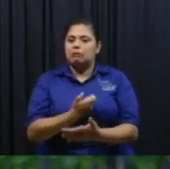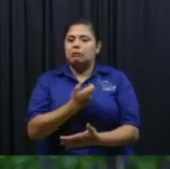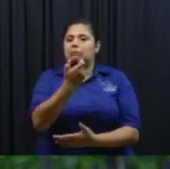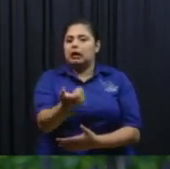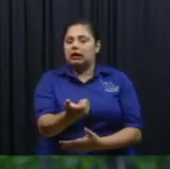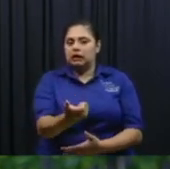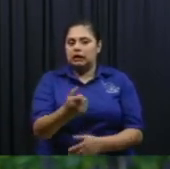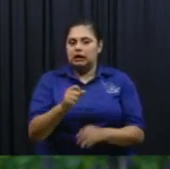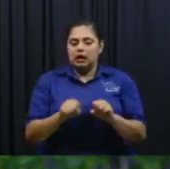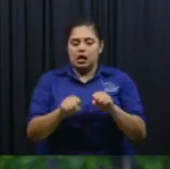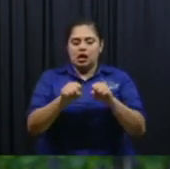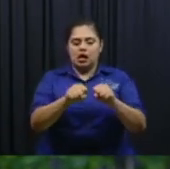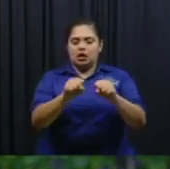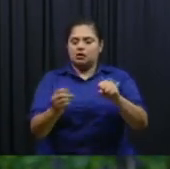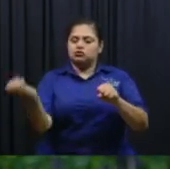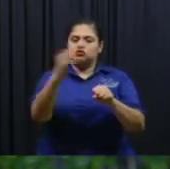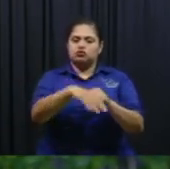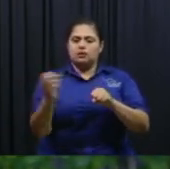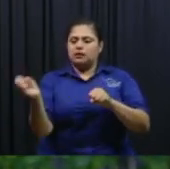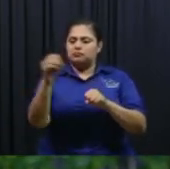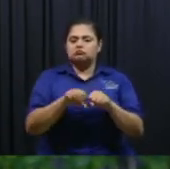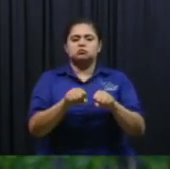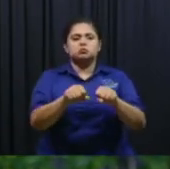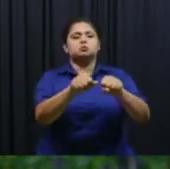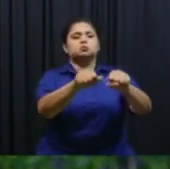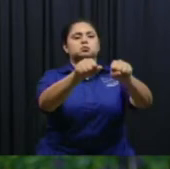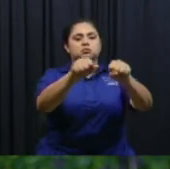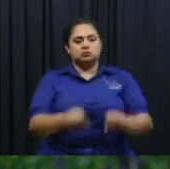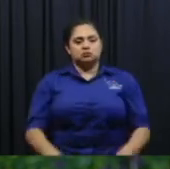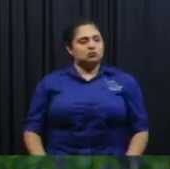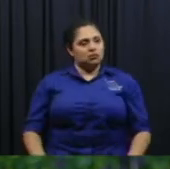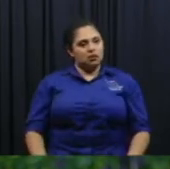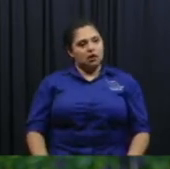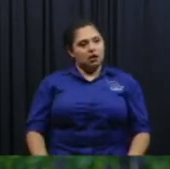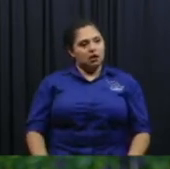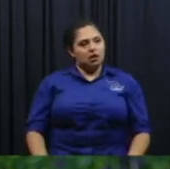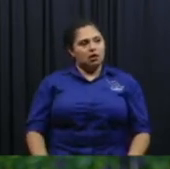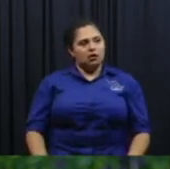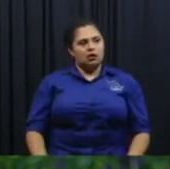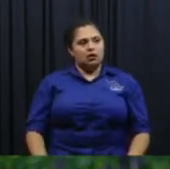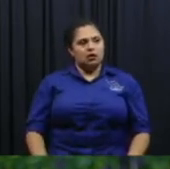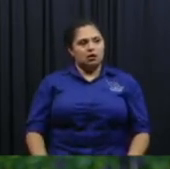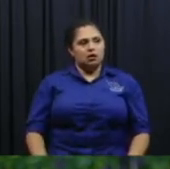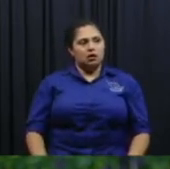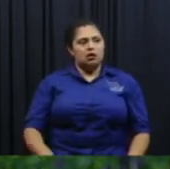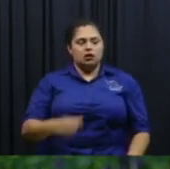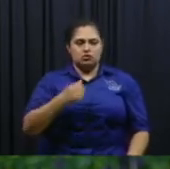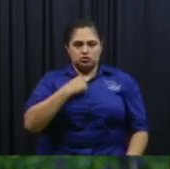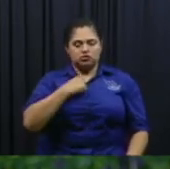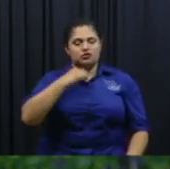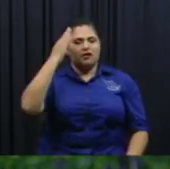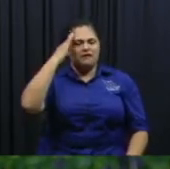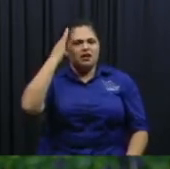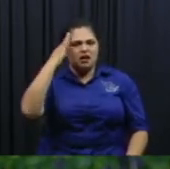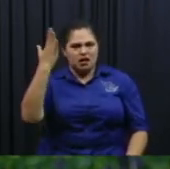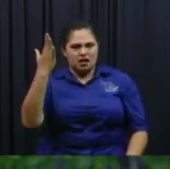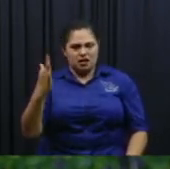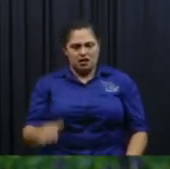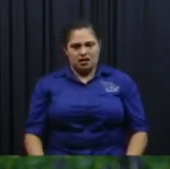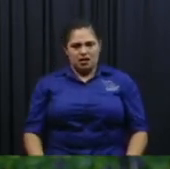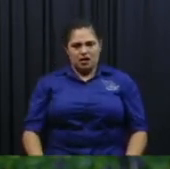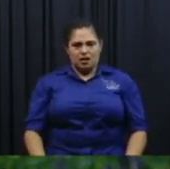y no porque sea codo ni tacaño sino que como cuánto gastaron trescientos cuarenta y siete punto setenta y